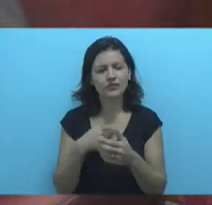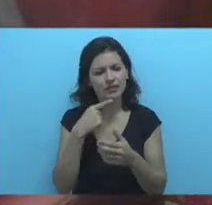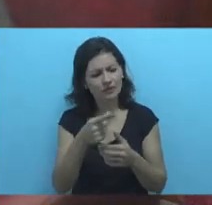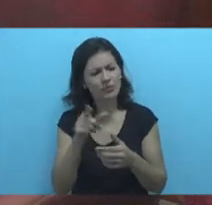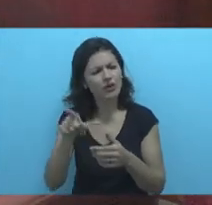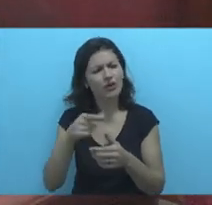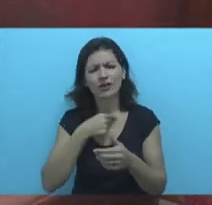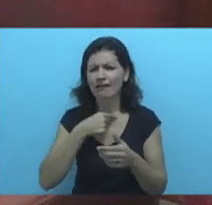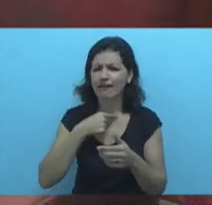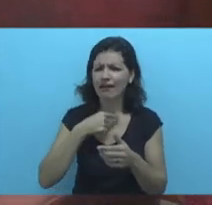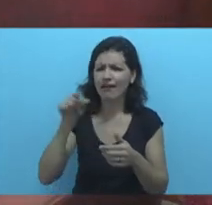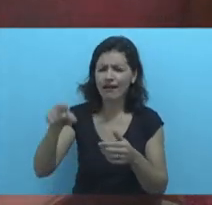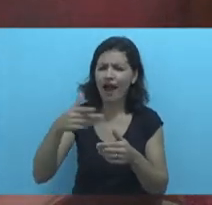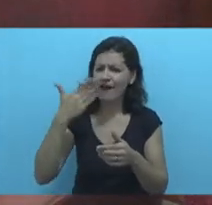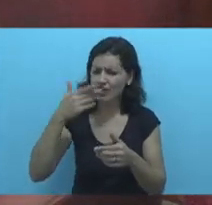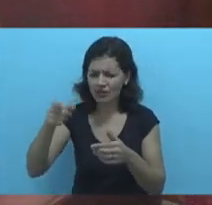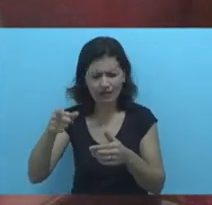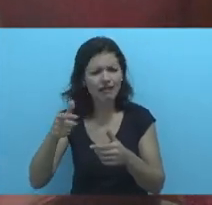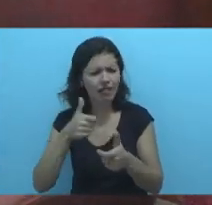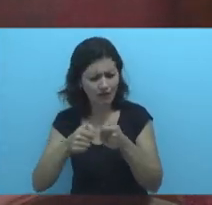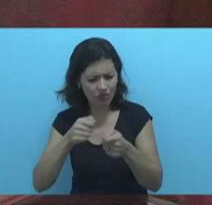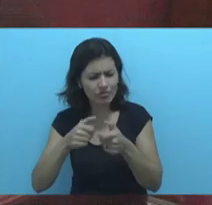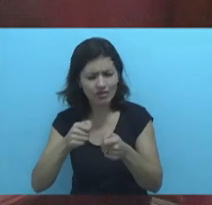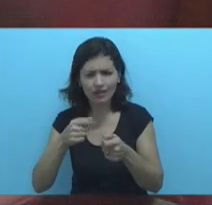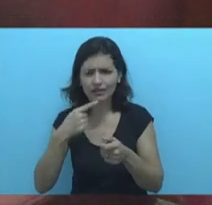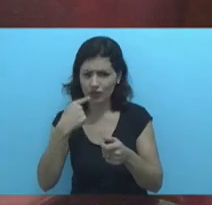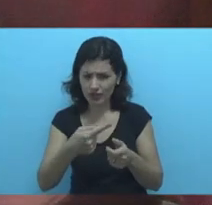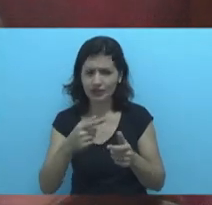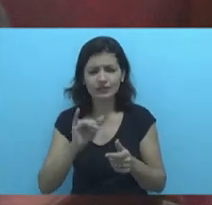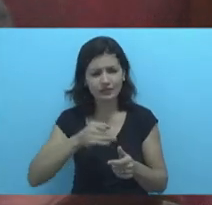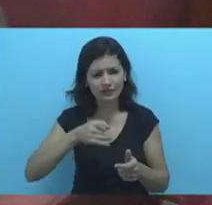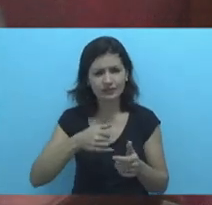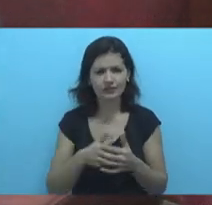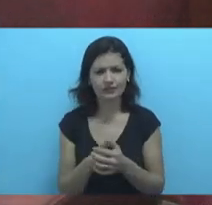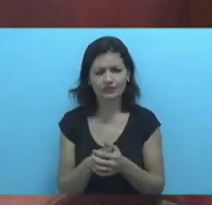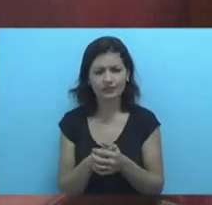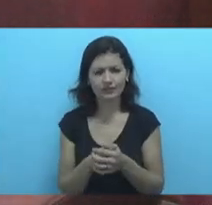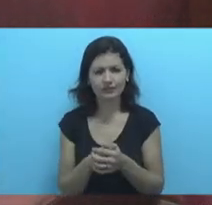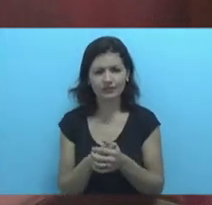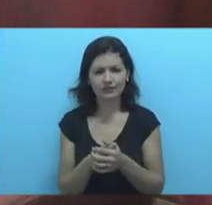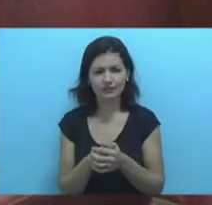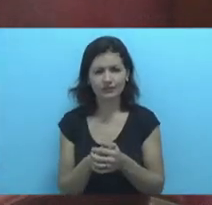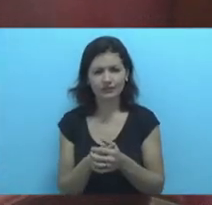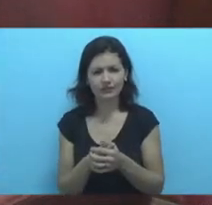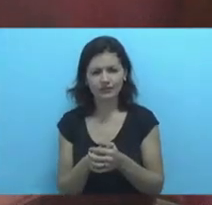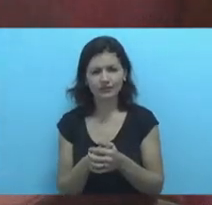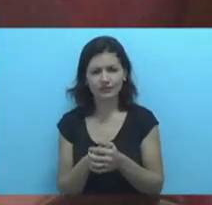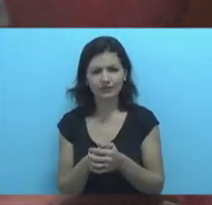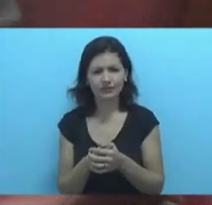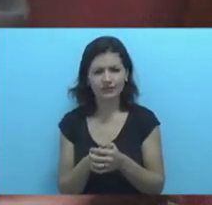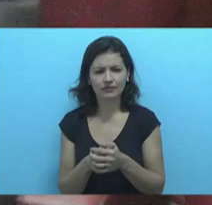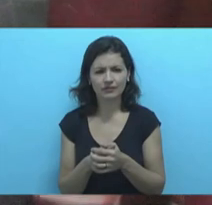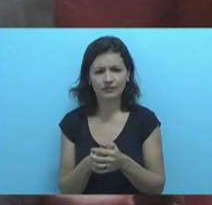con Lipchi, escribile, te contesta él. Y no me creían que me contestaba él, y lo probaban, y el tipo agarraba y le contestaba en las redes sociales o